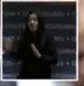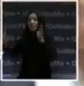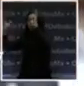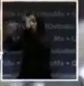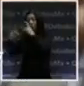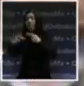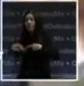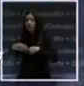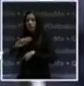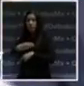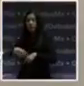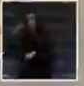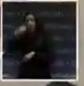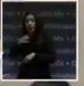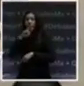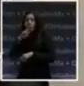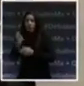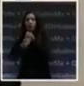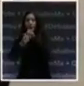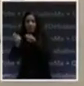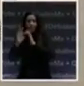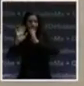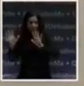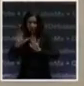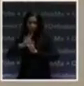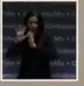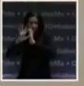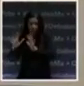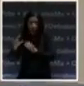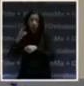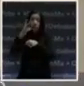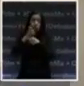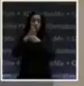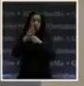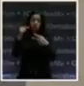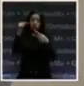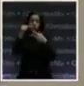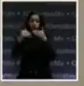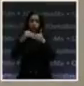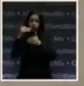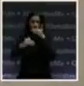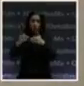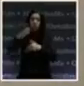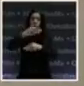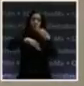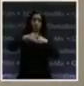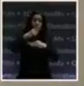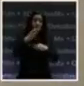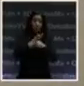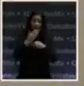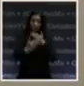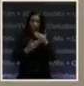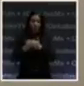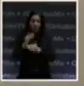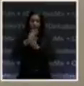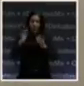para la mejora regulatoria. Existe y va en su segunda etapa. Todo esto que están proponiendo ya está en